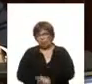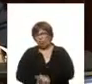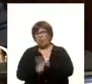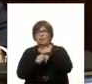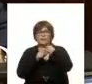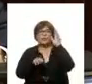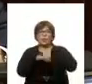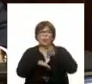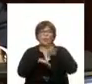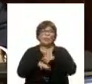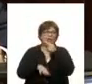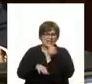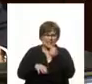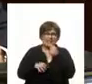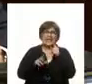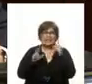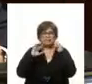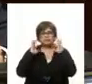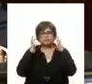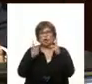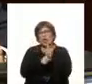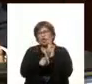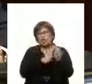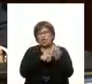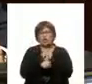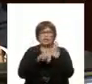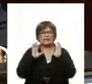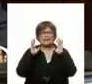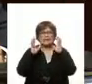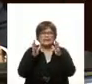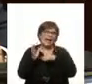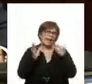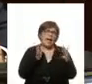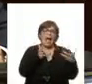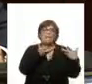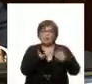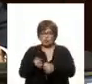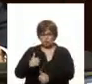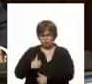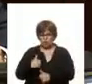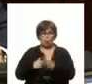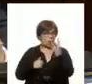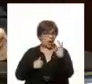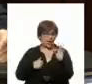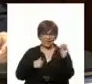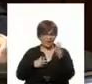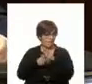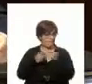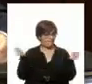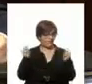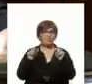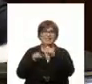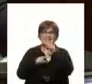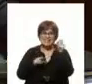por la policía, por las fuerzas antimotines y por turbas violentas paramilitares, 40 jóvenes desaparecidos y más de 100